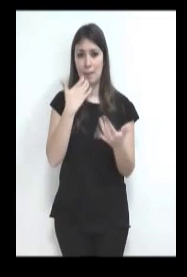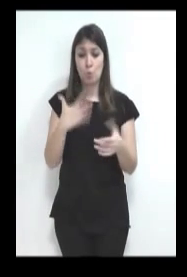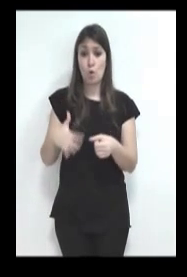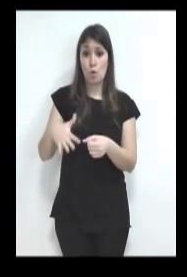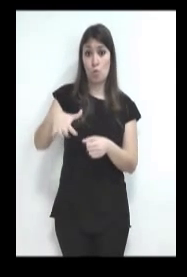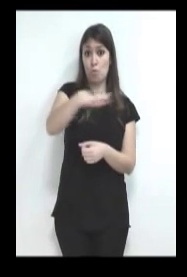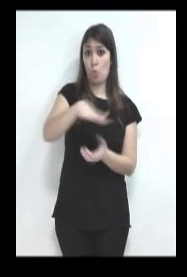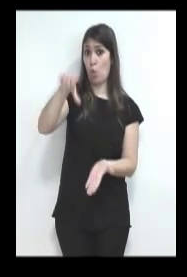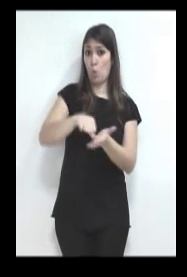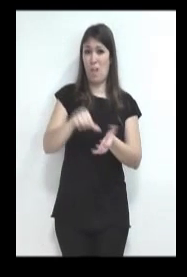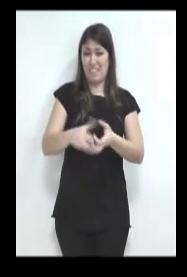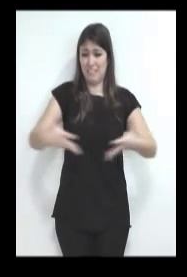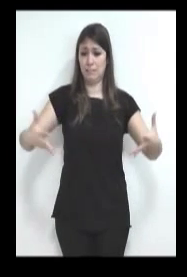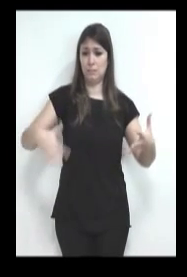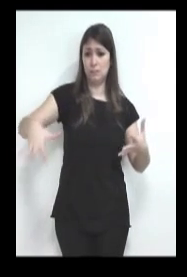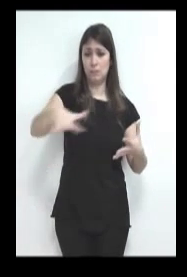de la ciudad